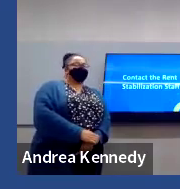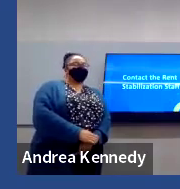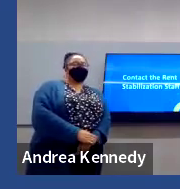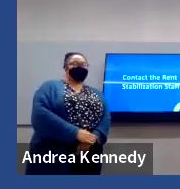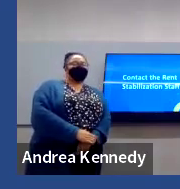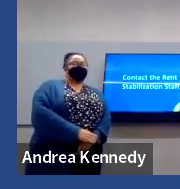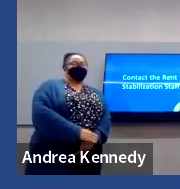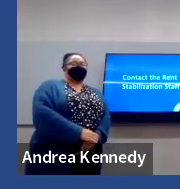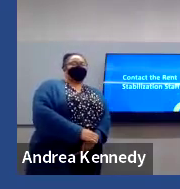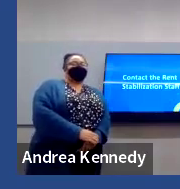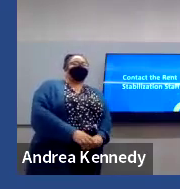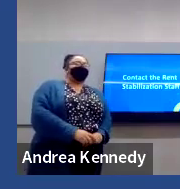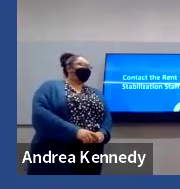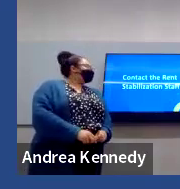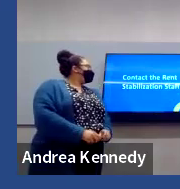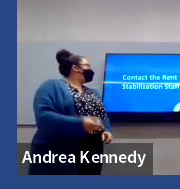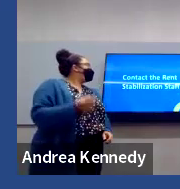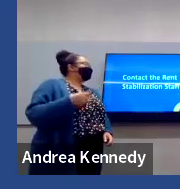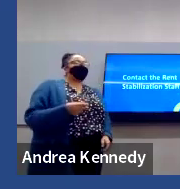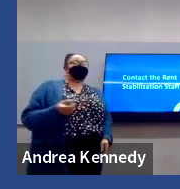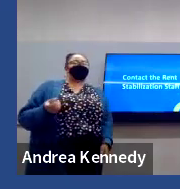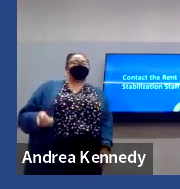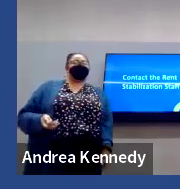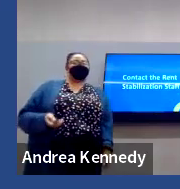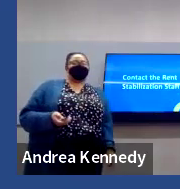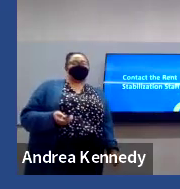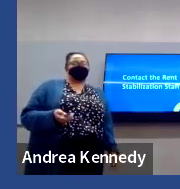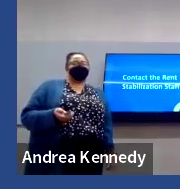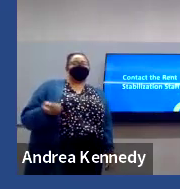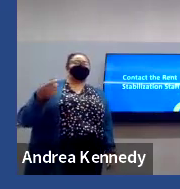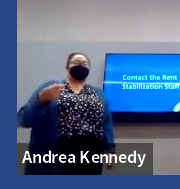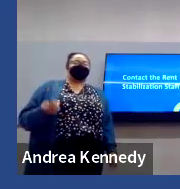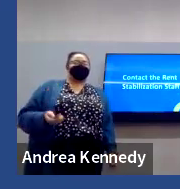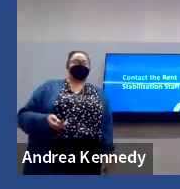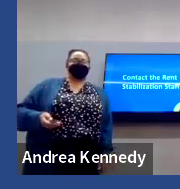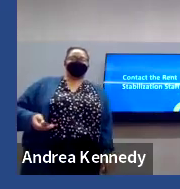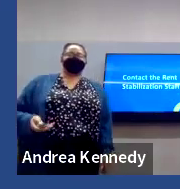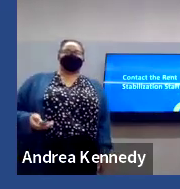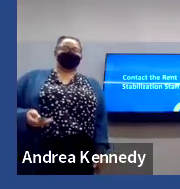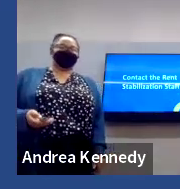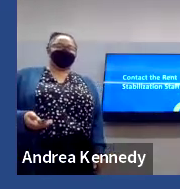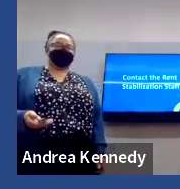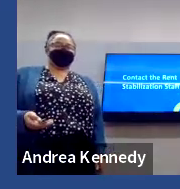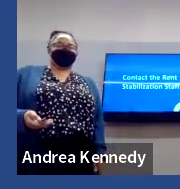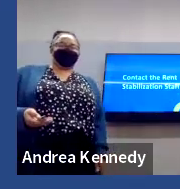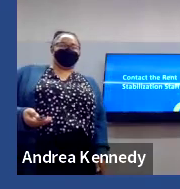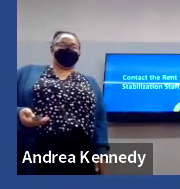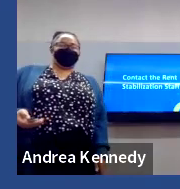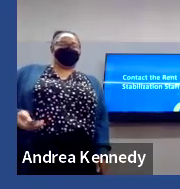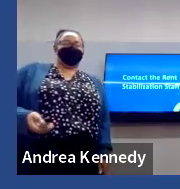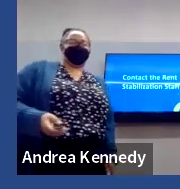futuro. All right, so I can just quickly go over the last couple, and then if we want to stay for questions after, we